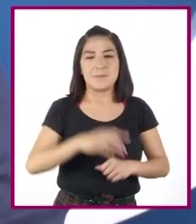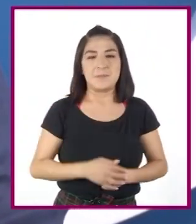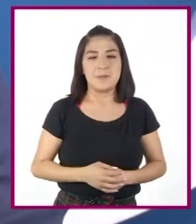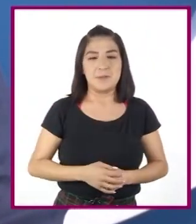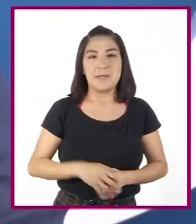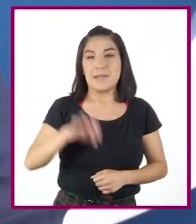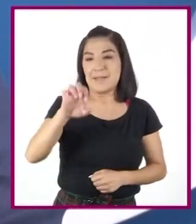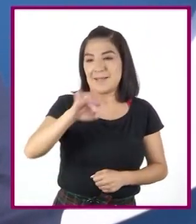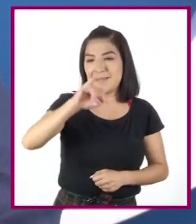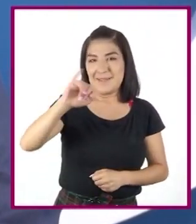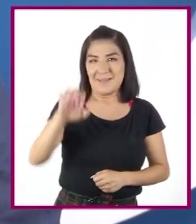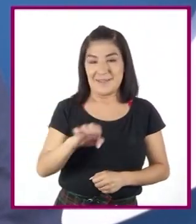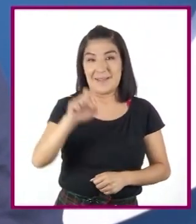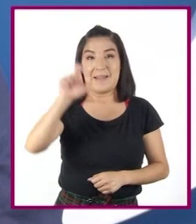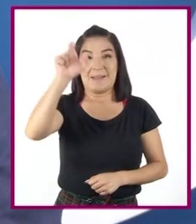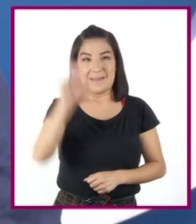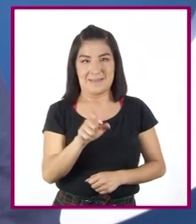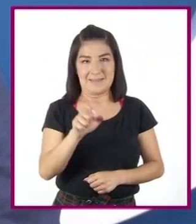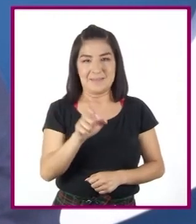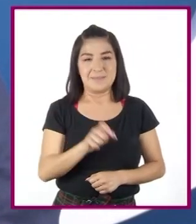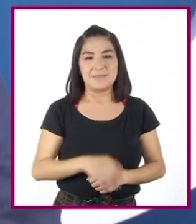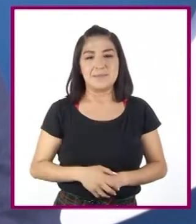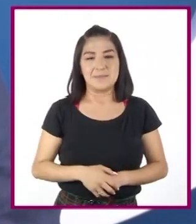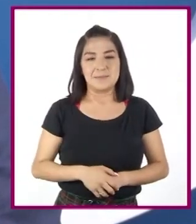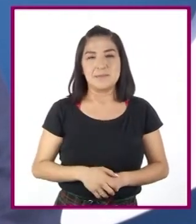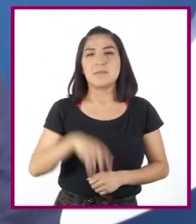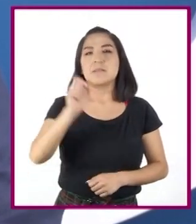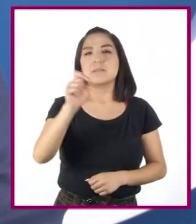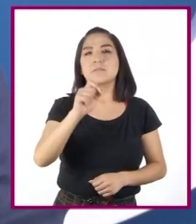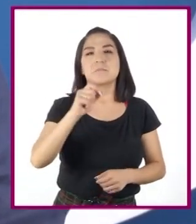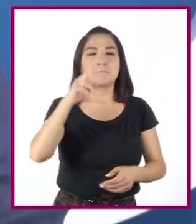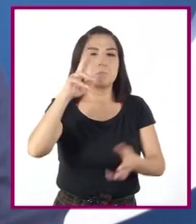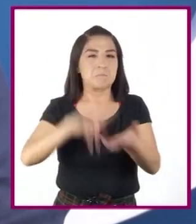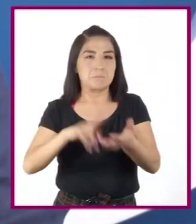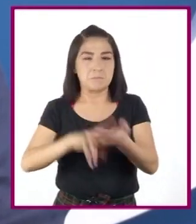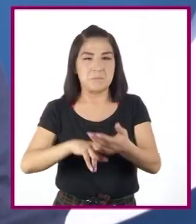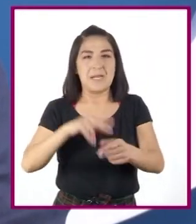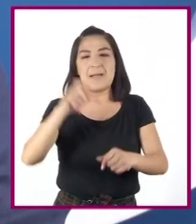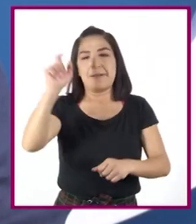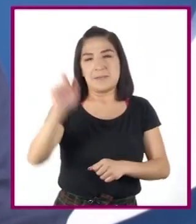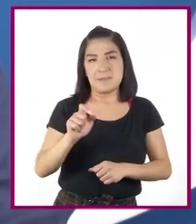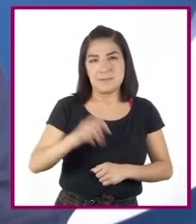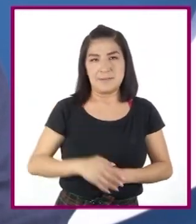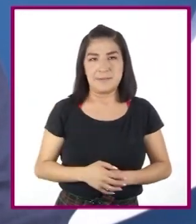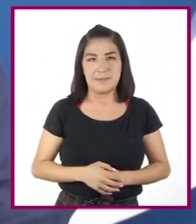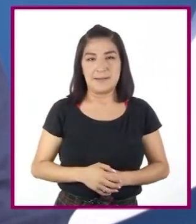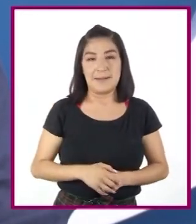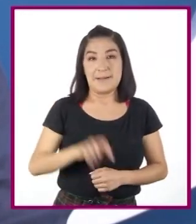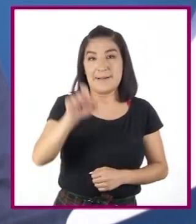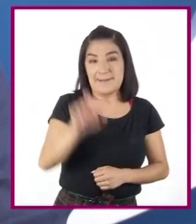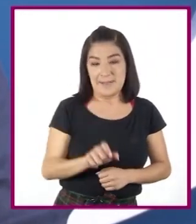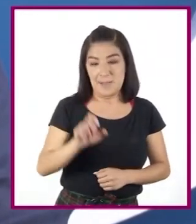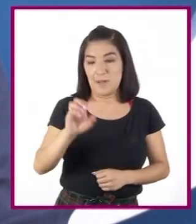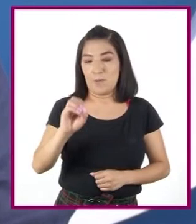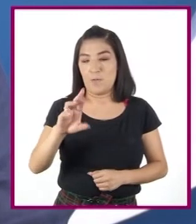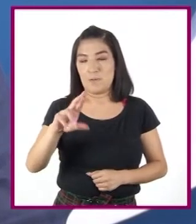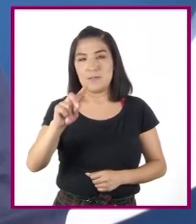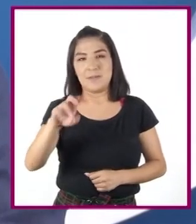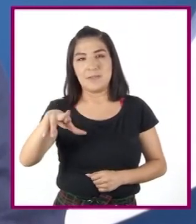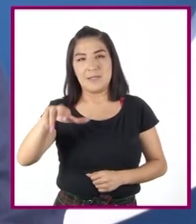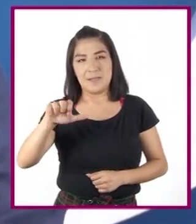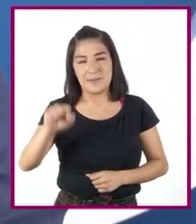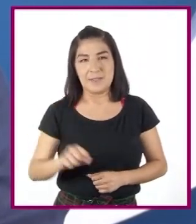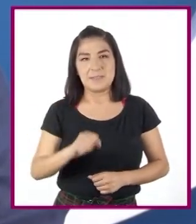las abscisas, eje X, escribiremos los valores de X. En el eje de las ordenadas, eje